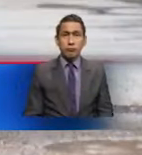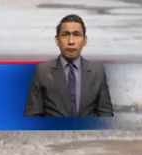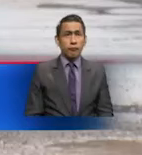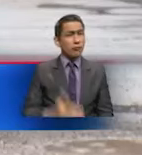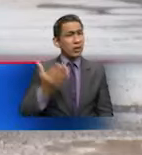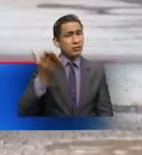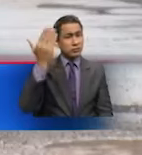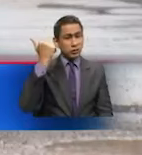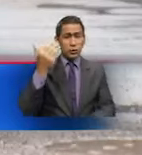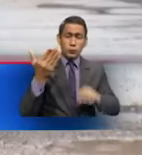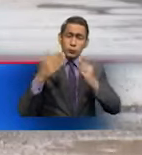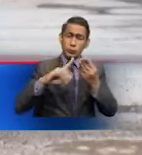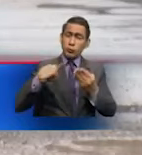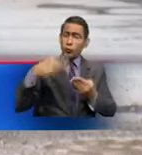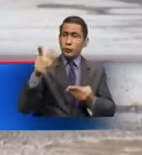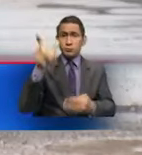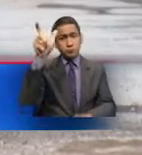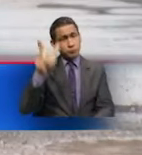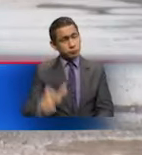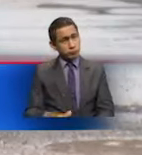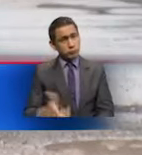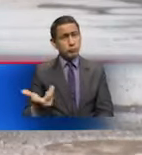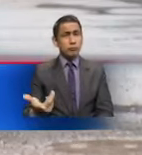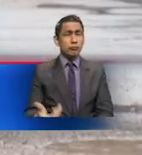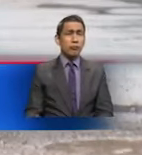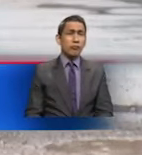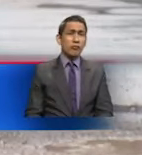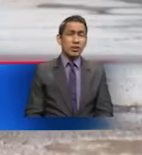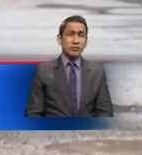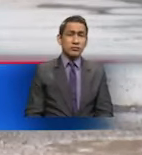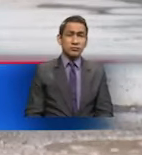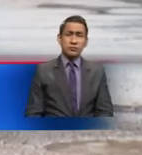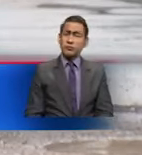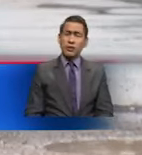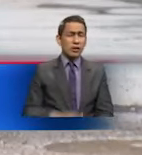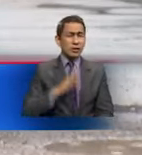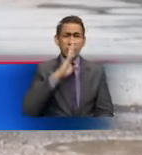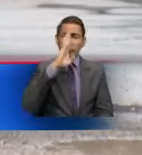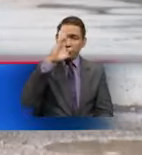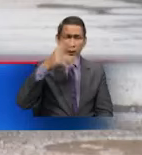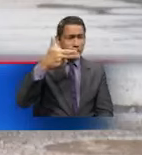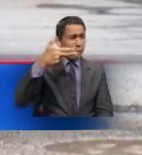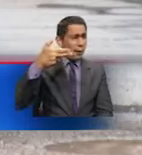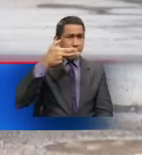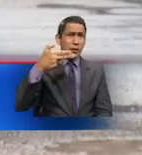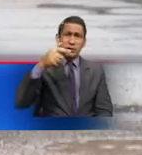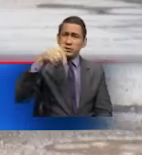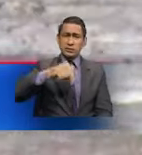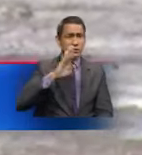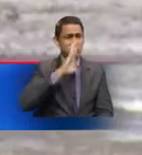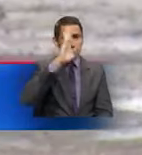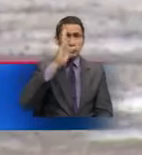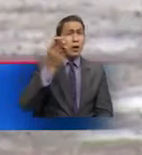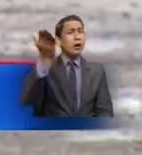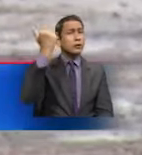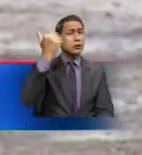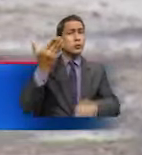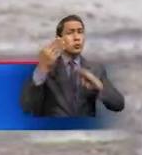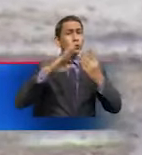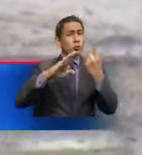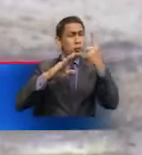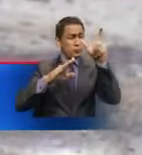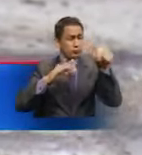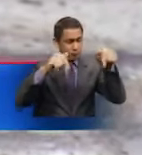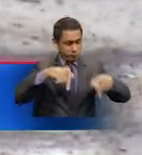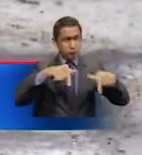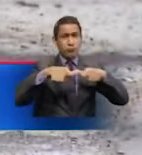man allá también mataron a otro man. ¿Son constantemente las balaceras por acá? Sí, aquí mataron a uno. Los asaltos en